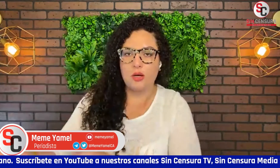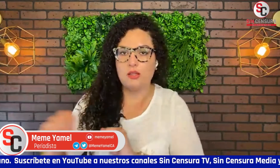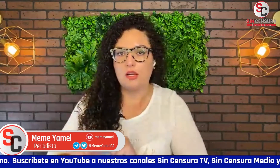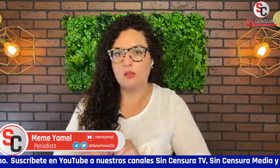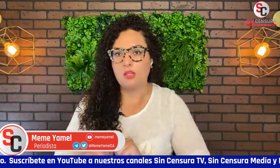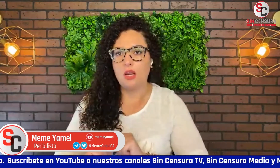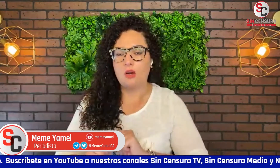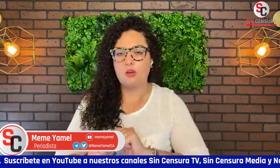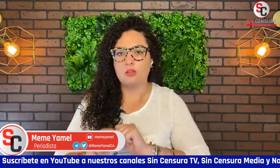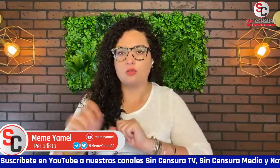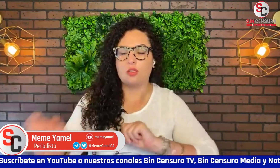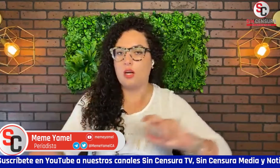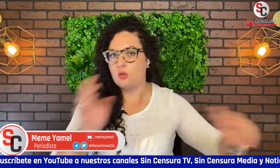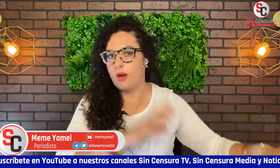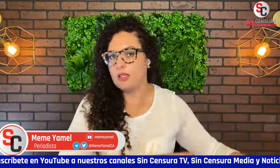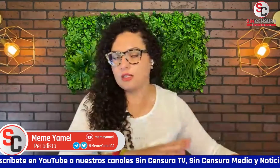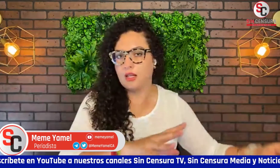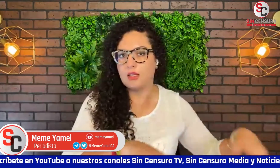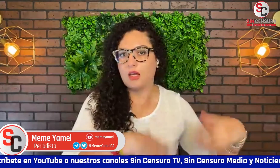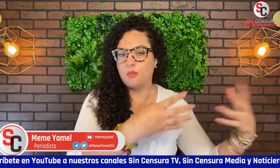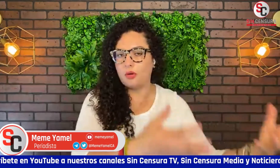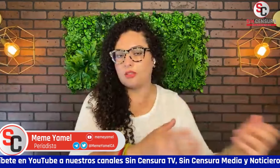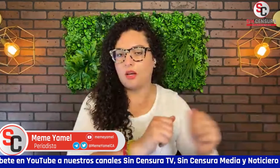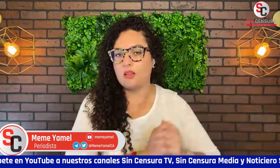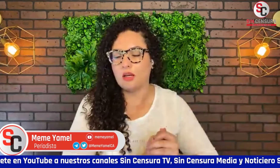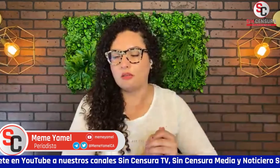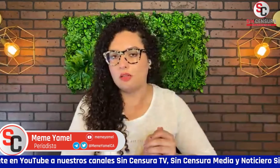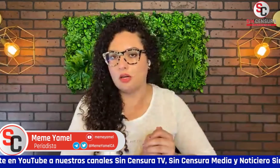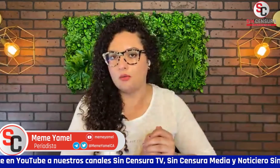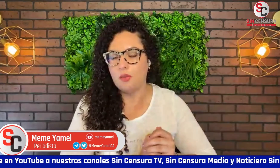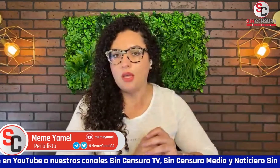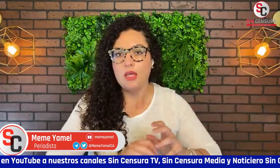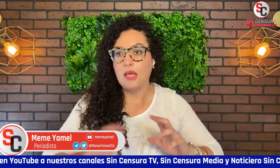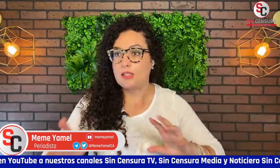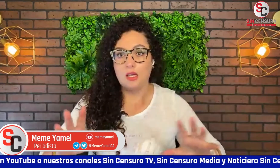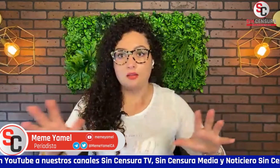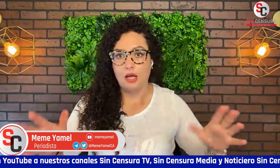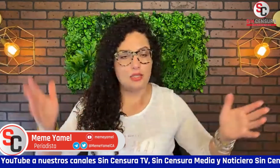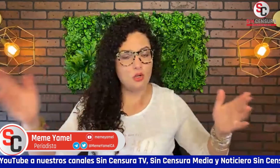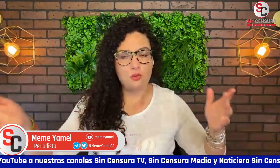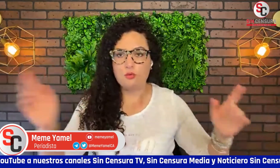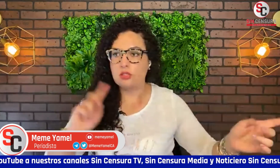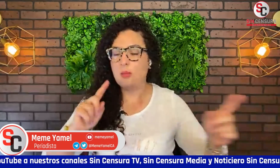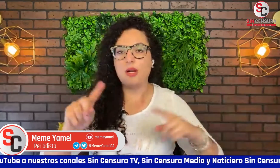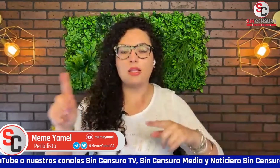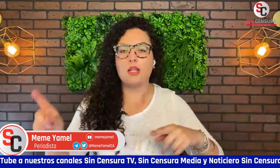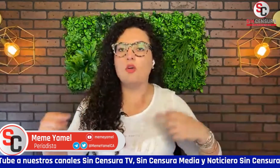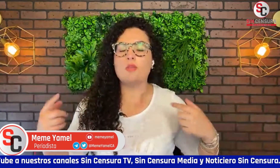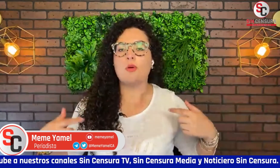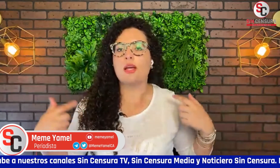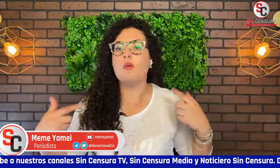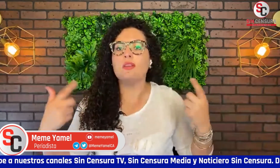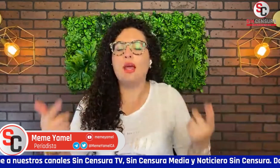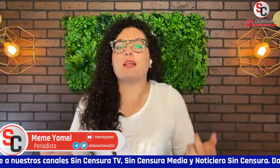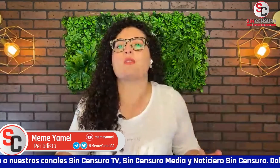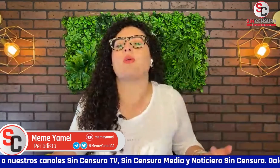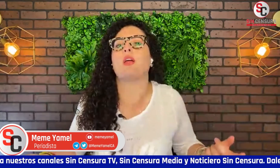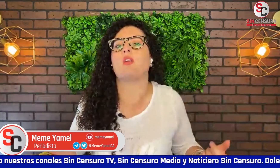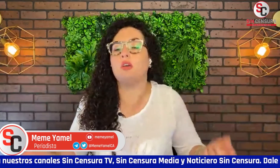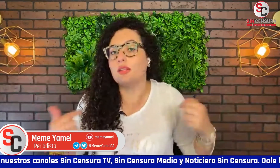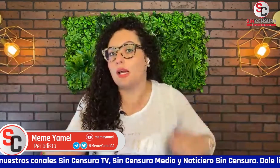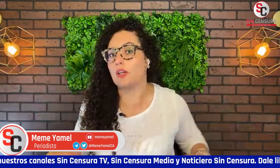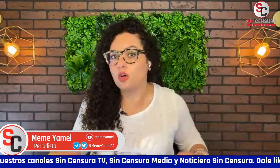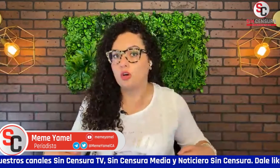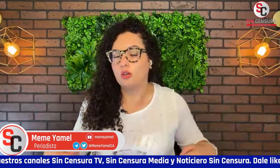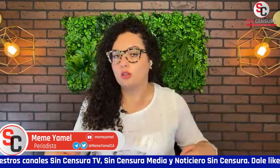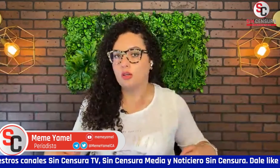priistas estuvieran entregando el dinero, entonces serían los panistas quienes se quejan porque estarían entregando el dinero. Y así nos vamos, es la bolita de no es porque lo entregues, es porque